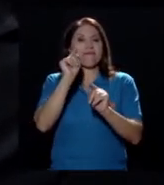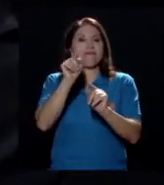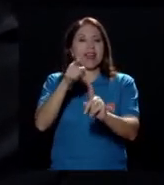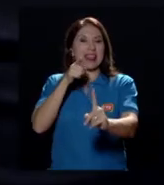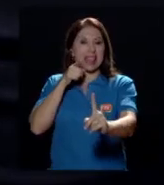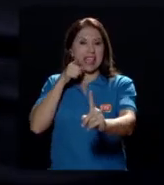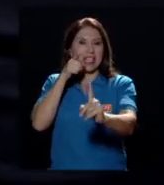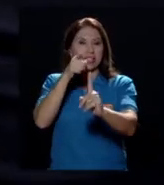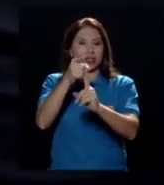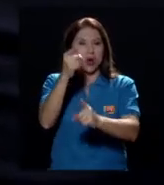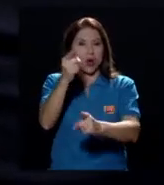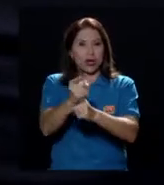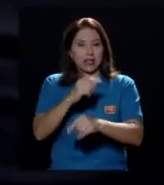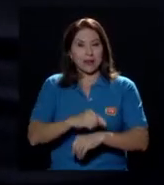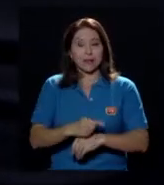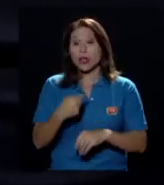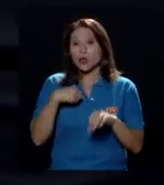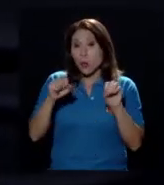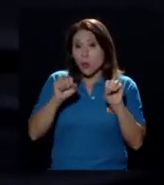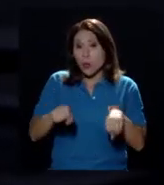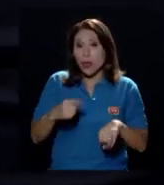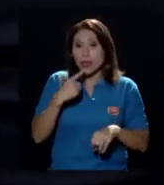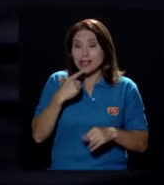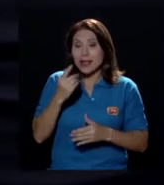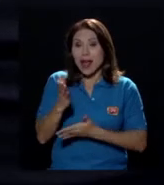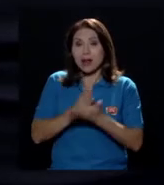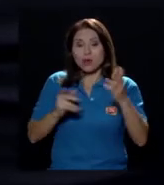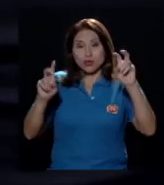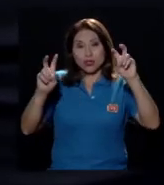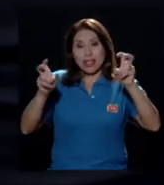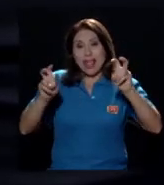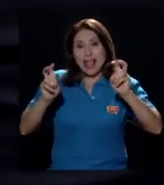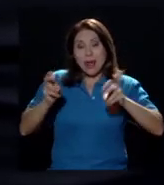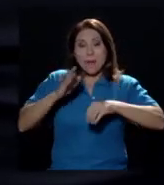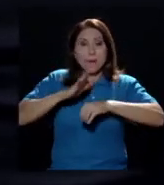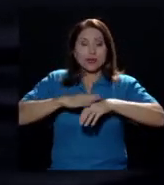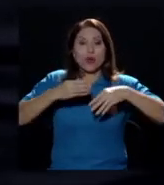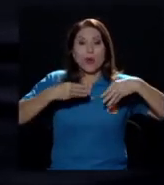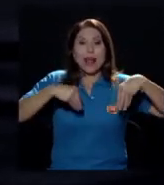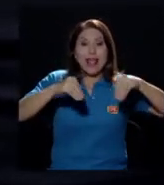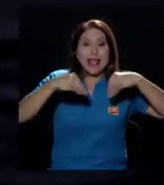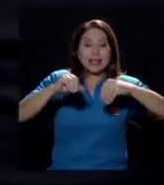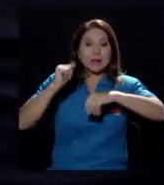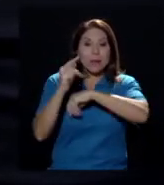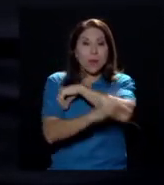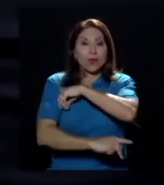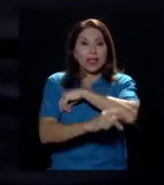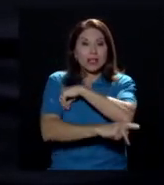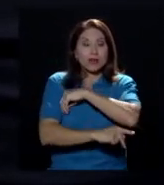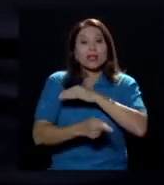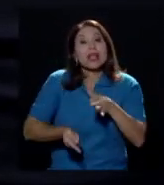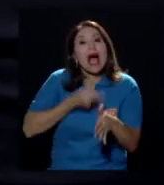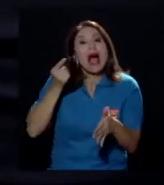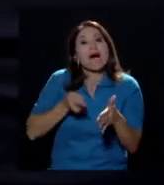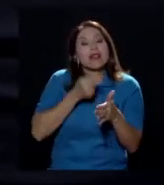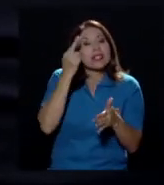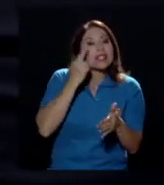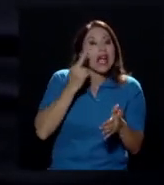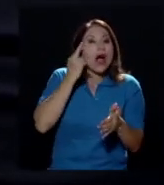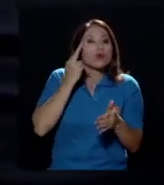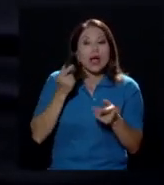darle algunos datos de exportaciones que a veces es difícil encontrar la causa y efecto, pero hey, el hecho de que Costa